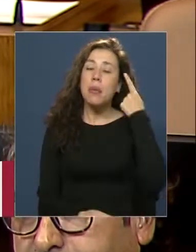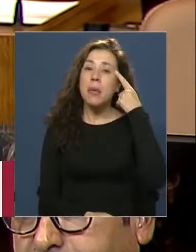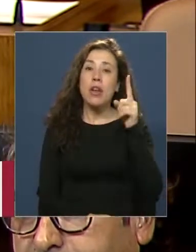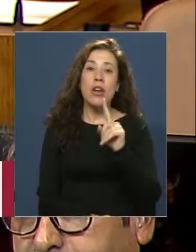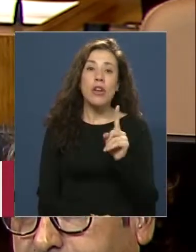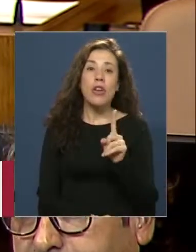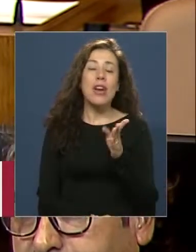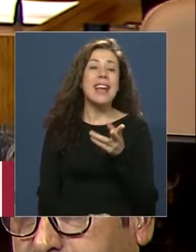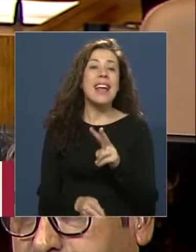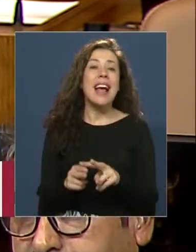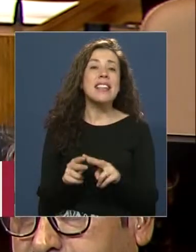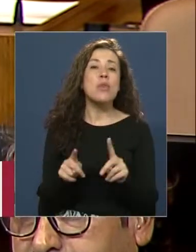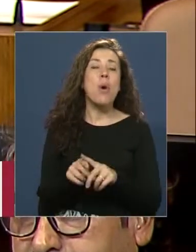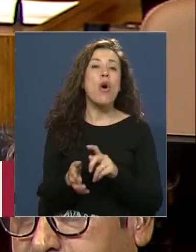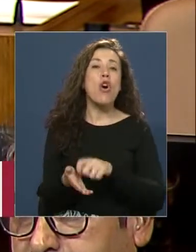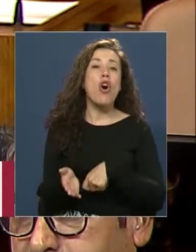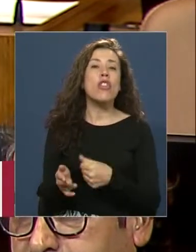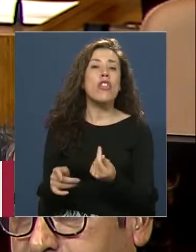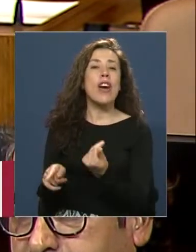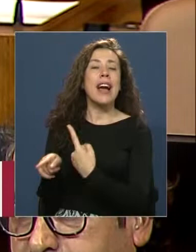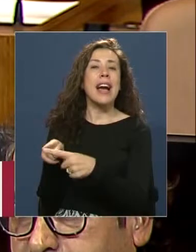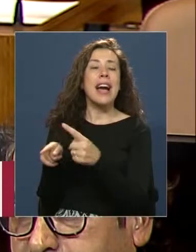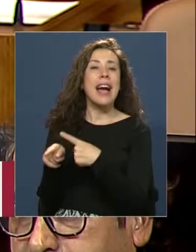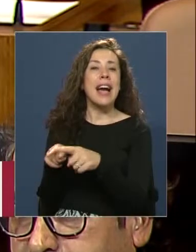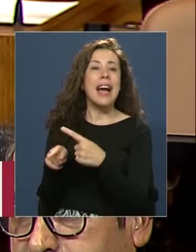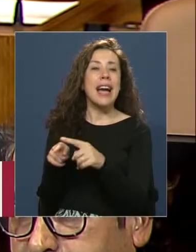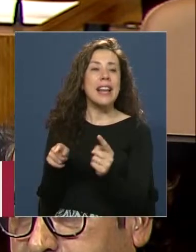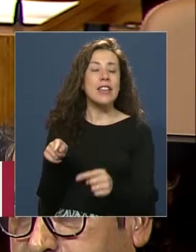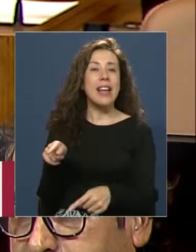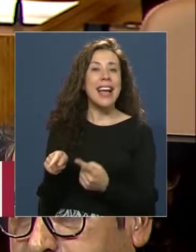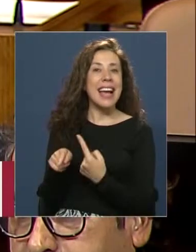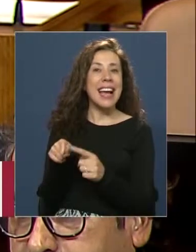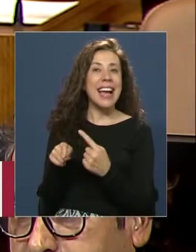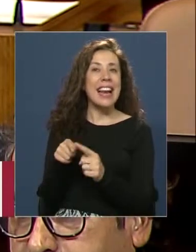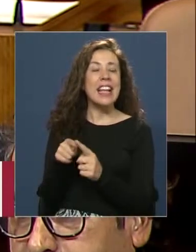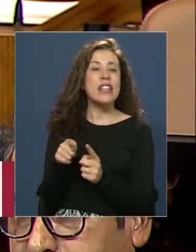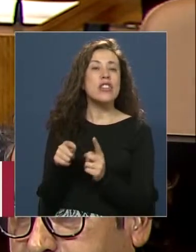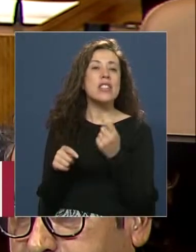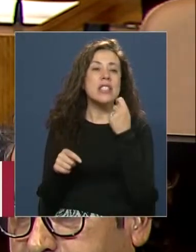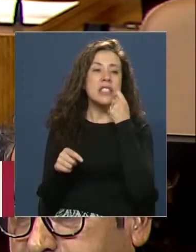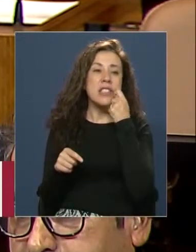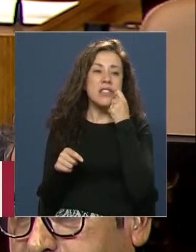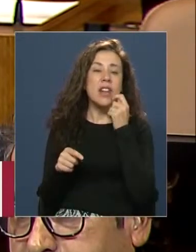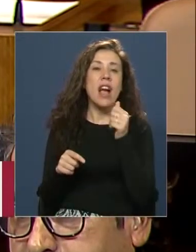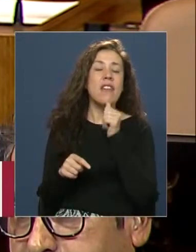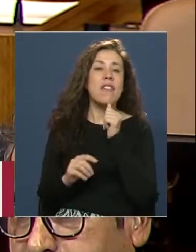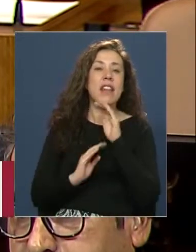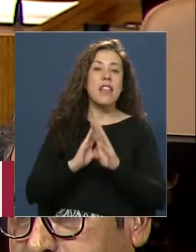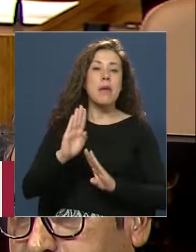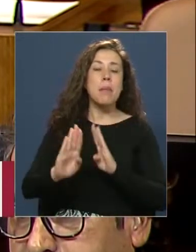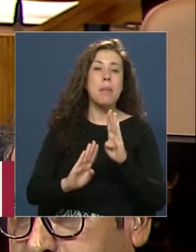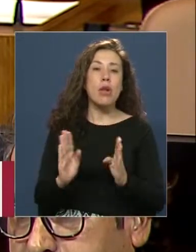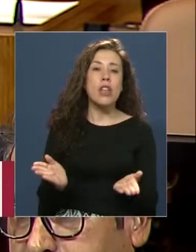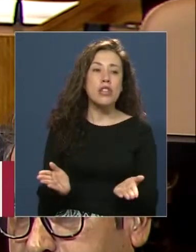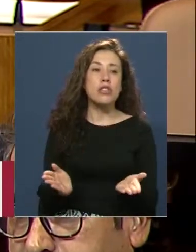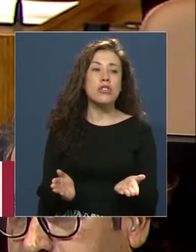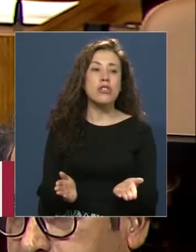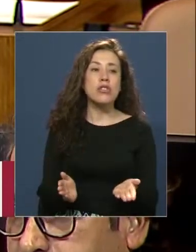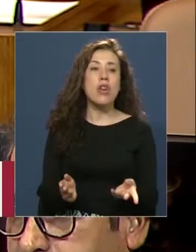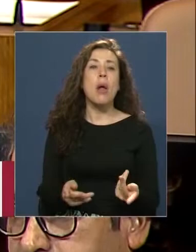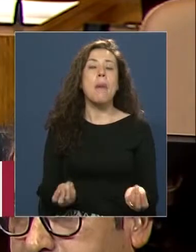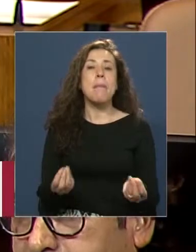está suscribiendo es un contrato de crédito. Este mismo crédito que conlleva a esta desprotección de intereses y